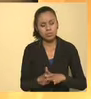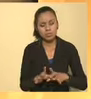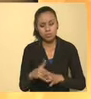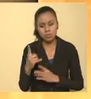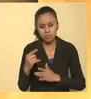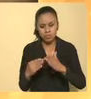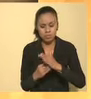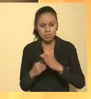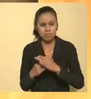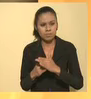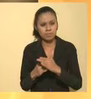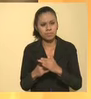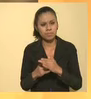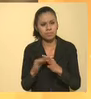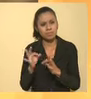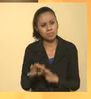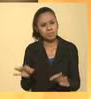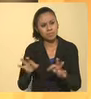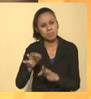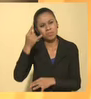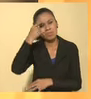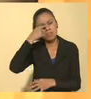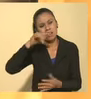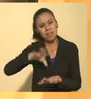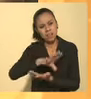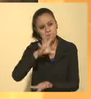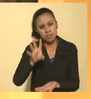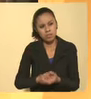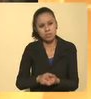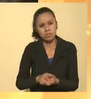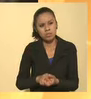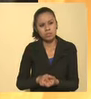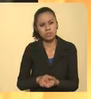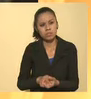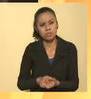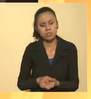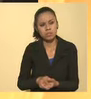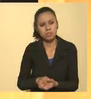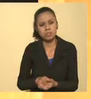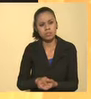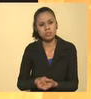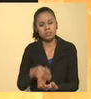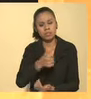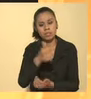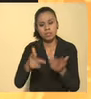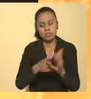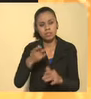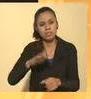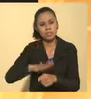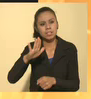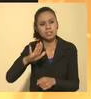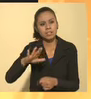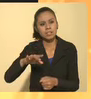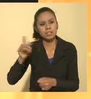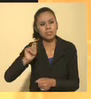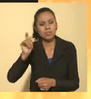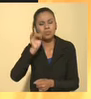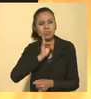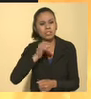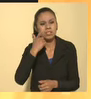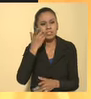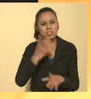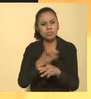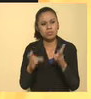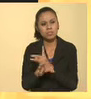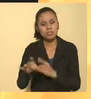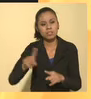mesa montada para el banquete de bodas. Pues mira, es que cada vez más las novias quieren cosas diferentes, ¿no? Antes